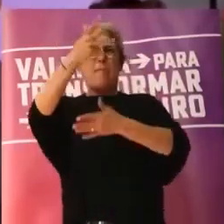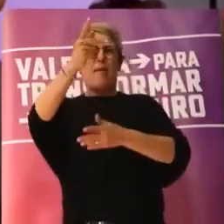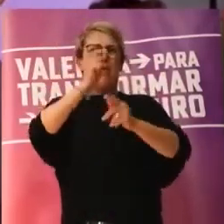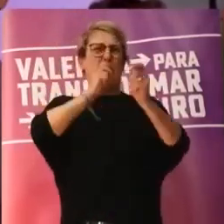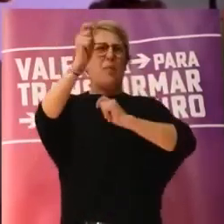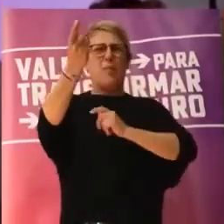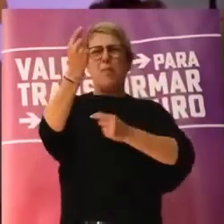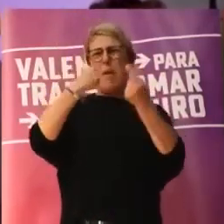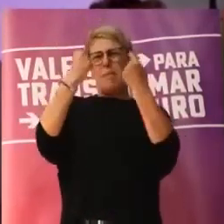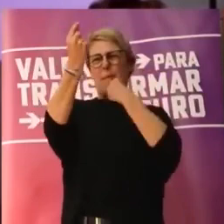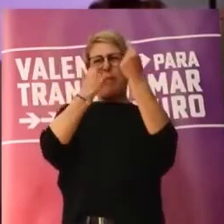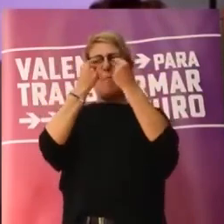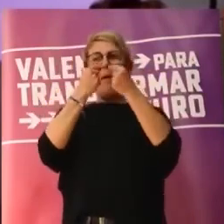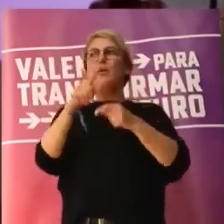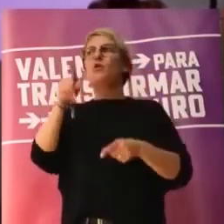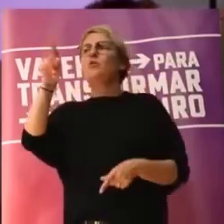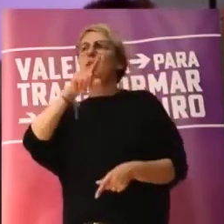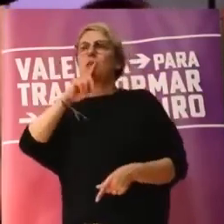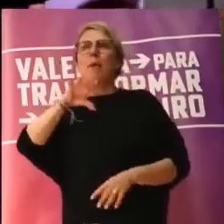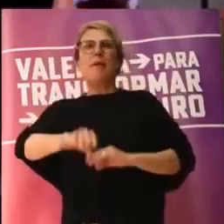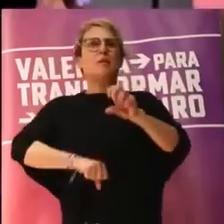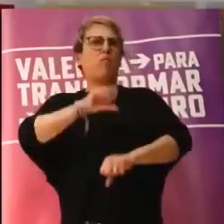usted es un explotador.